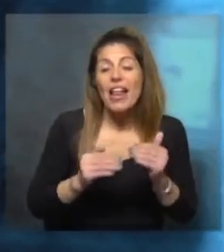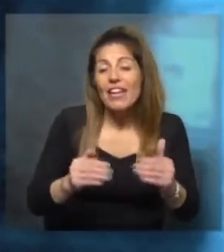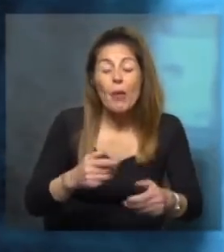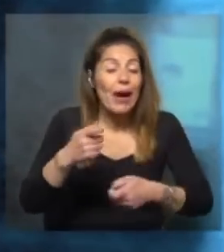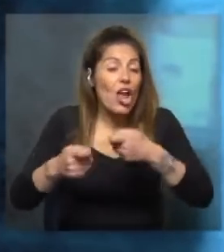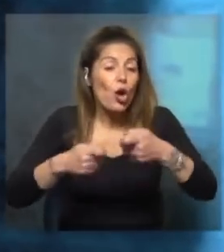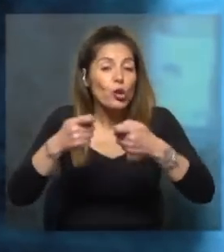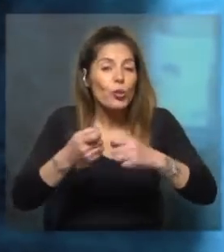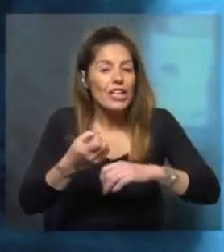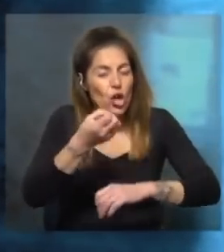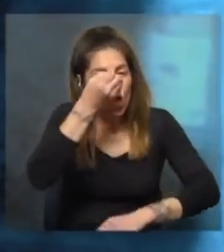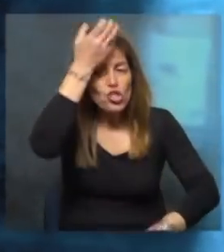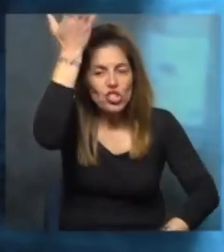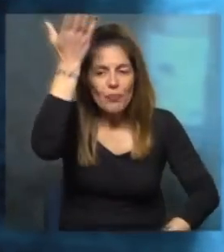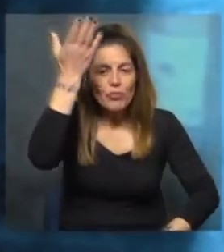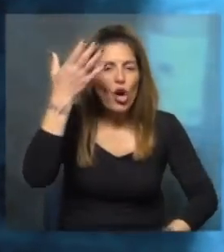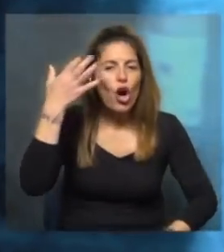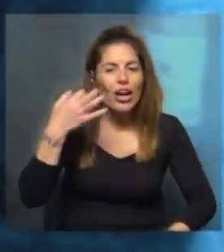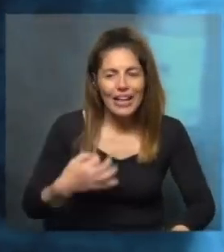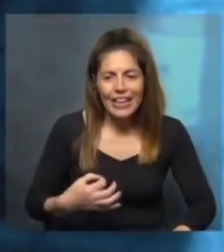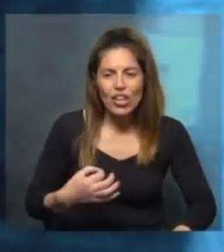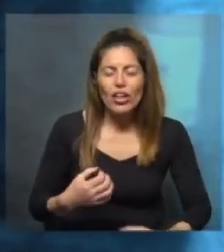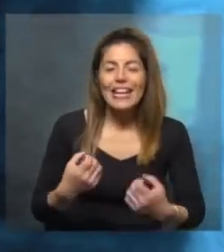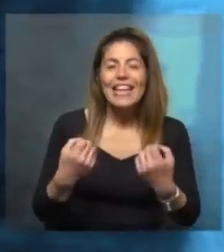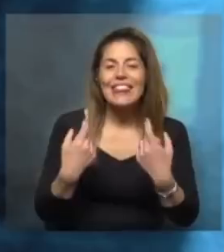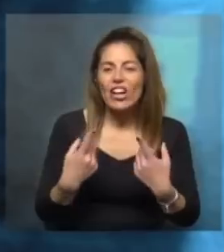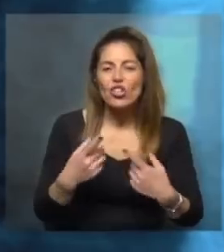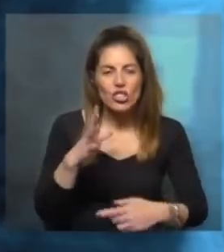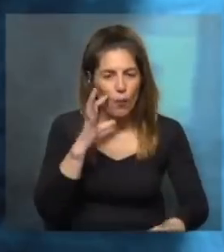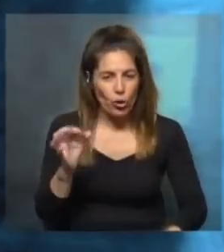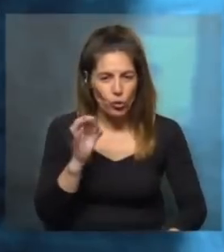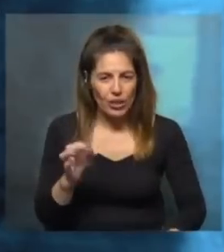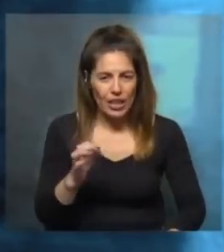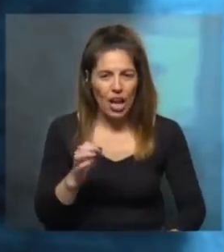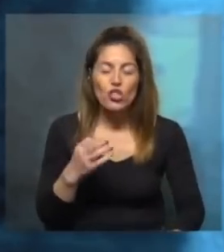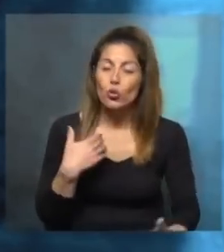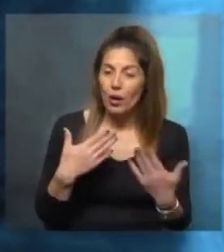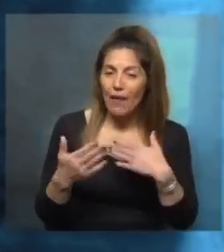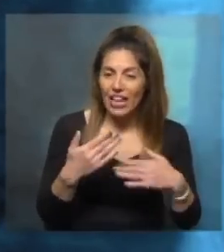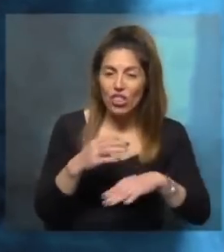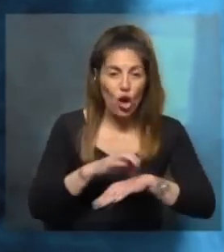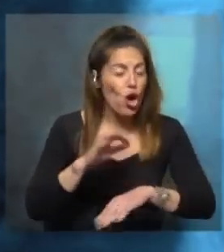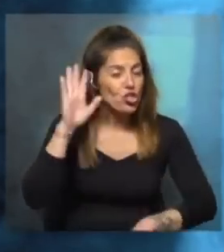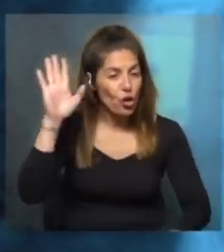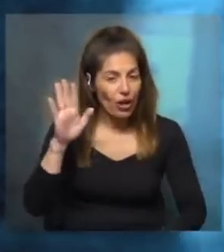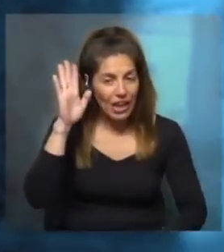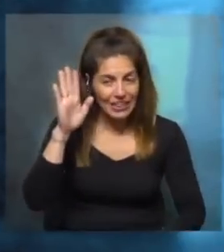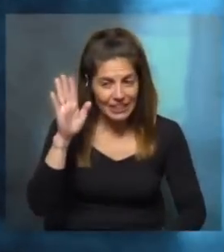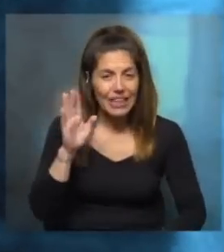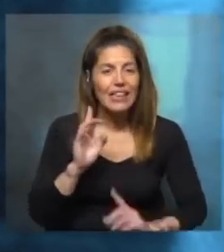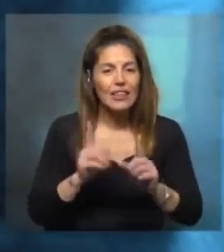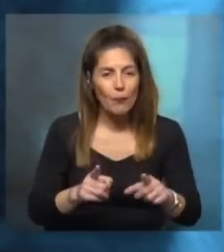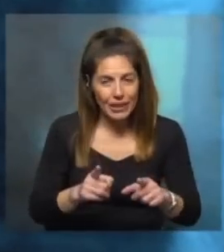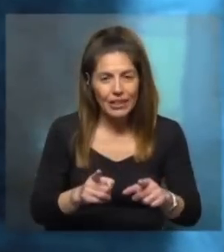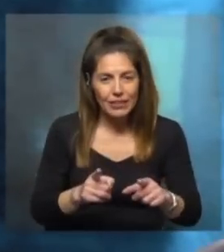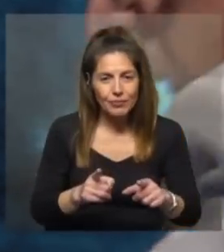construir conceptos creo que hay que que darnos esa oportunidad estuve hablando con algunos psicoanalistas el otro día estuve hablando con una